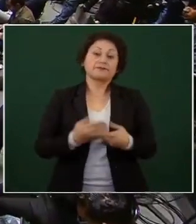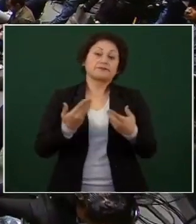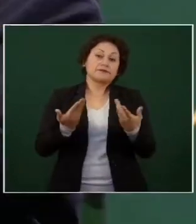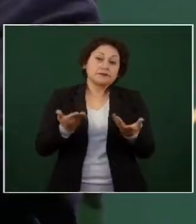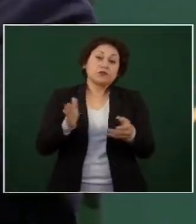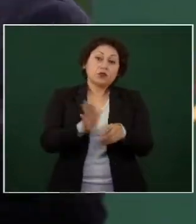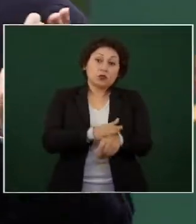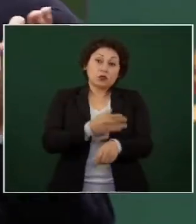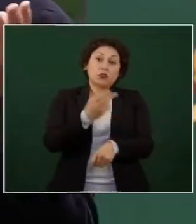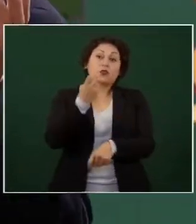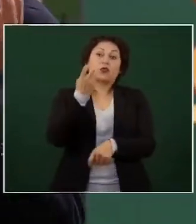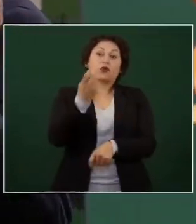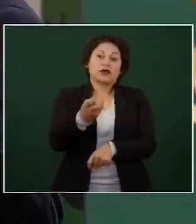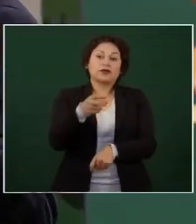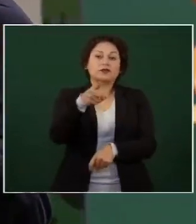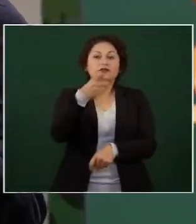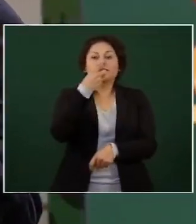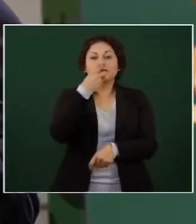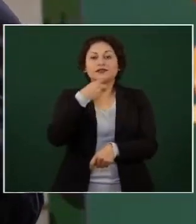no es nada más Yunes,